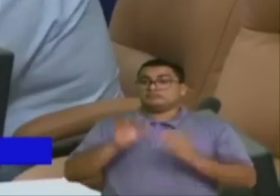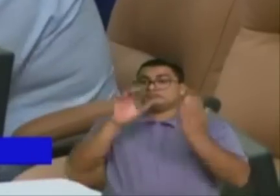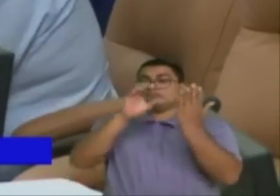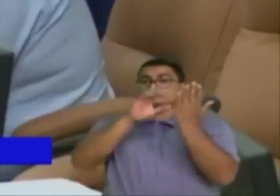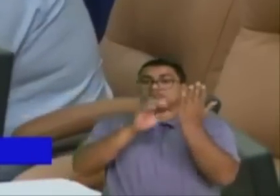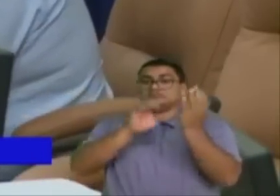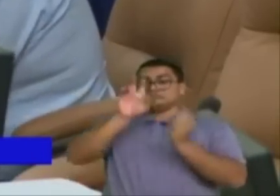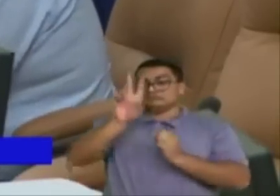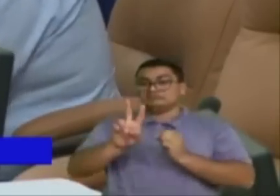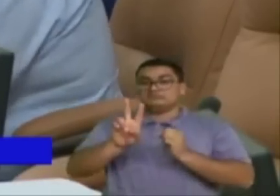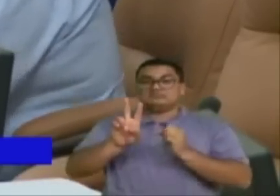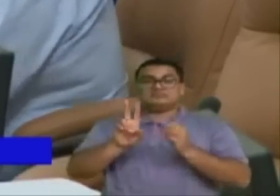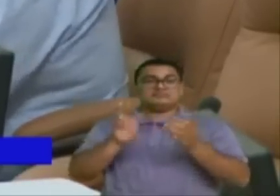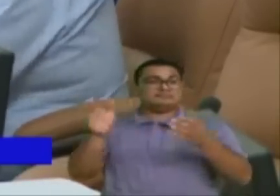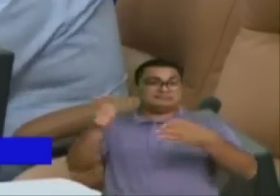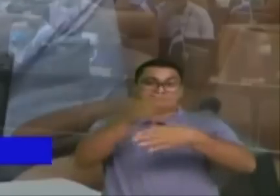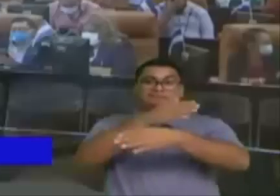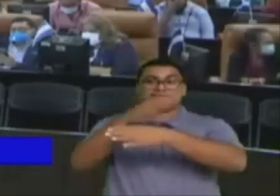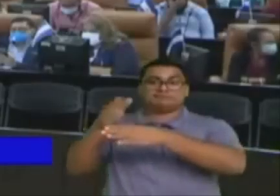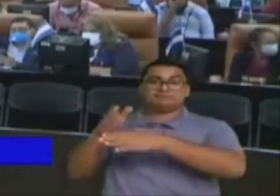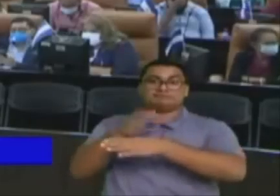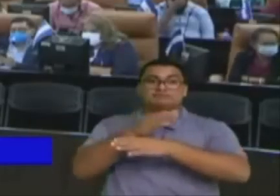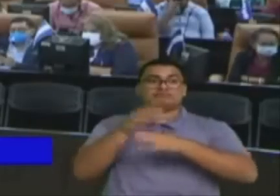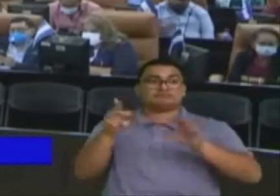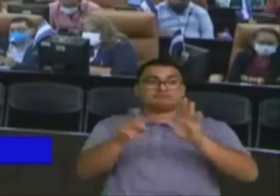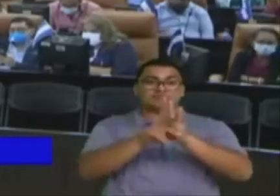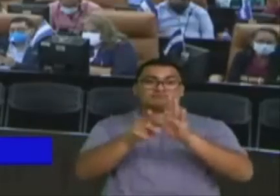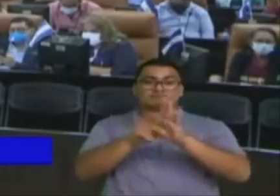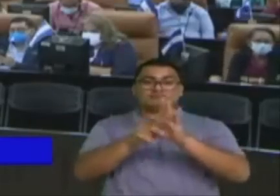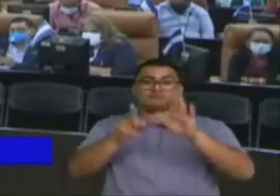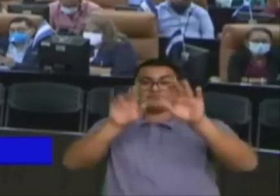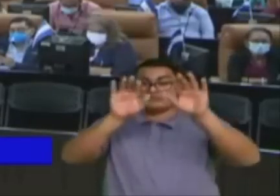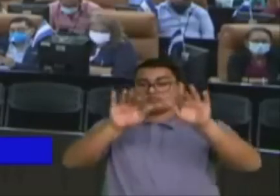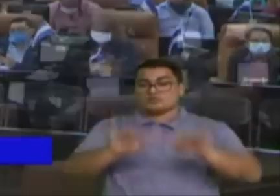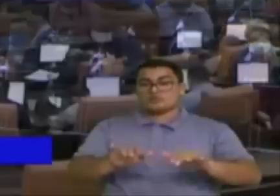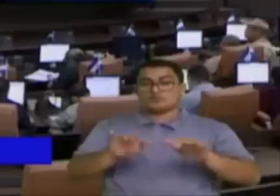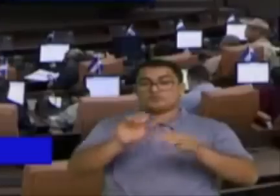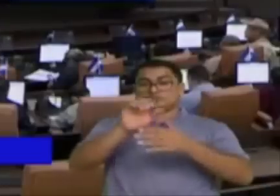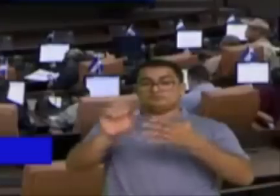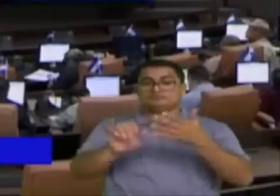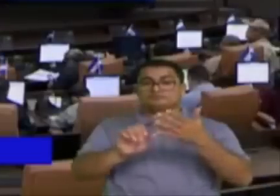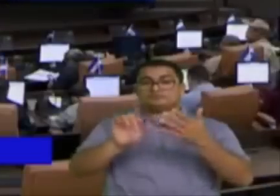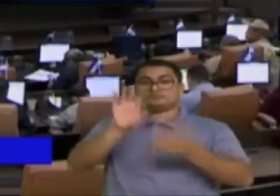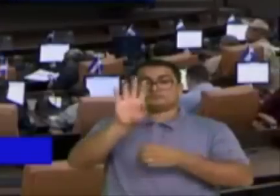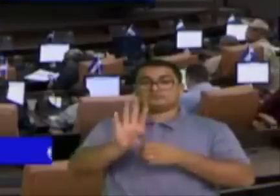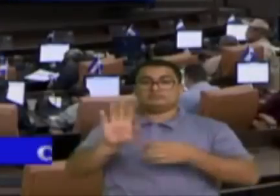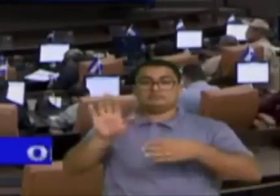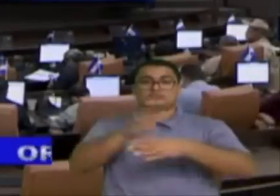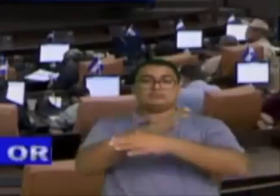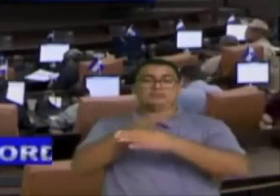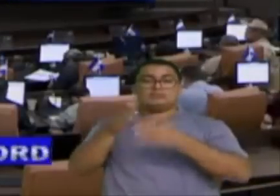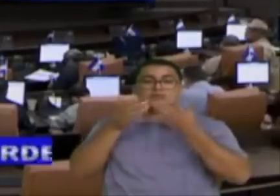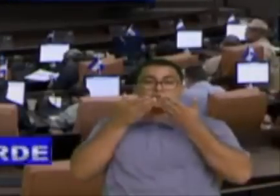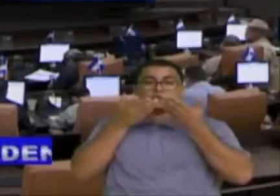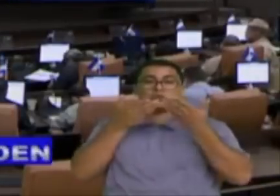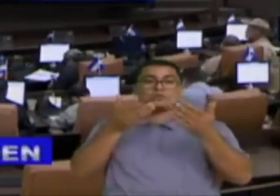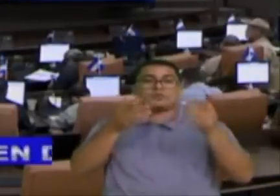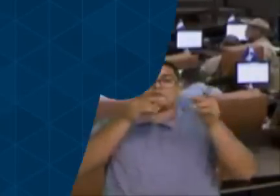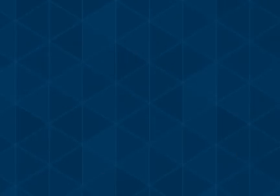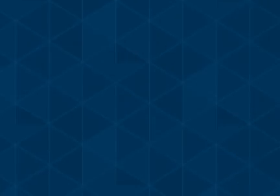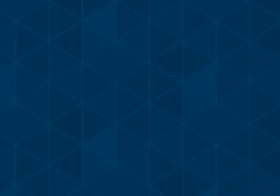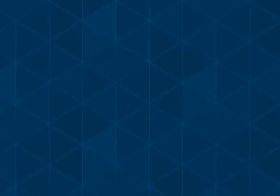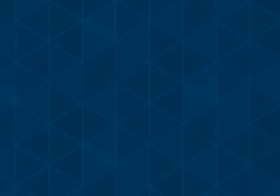de servicios recolectar, extraer o grabar los datos relativos a un usuario, así como el tráfico de datos en tiempo